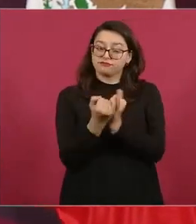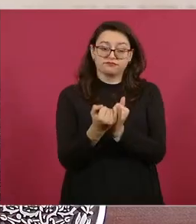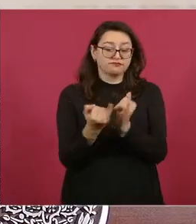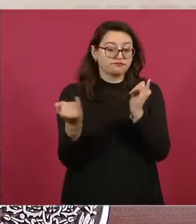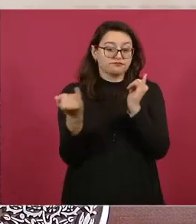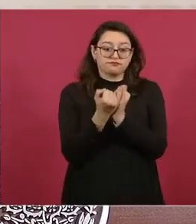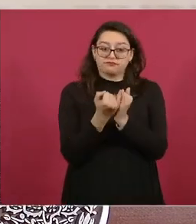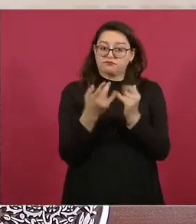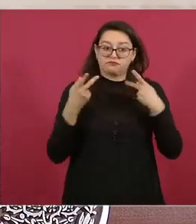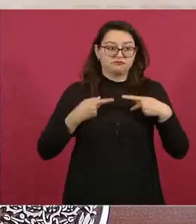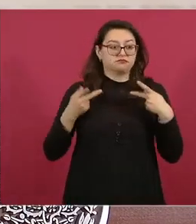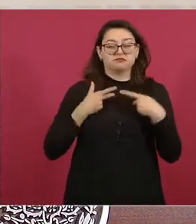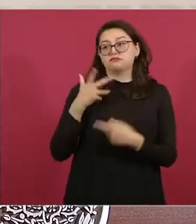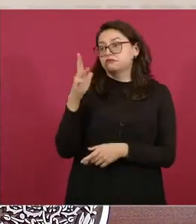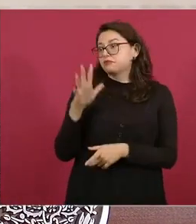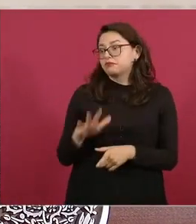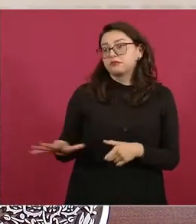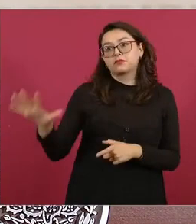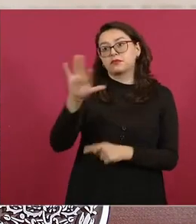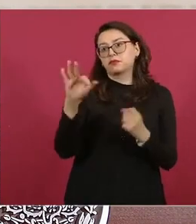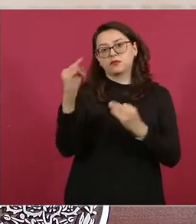la vista de todos,